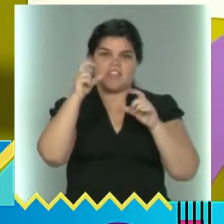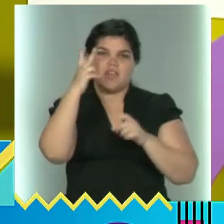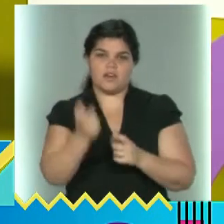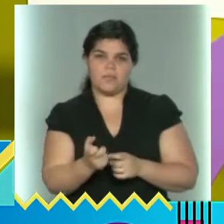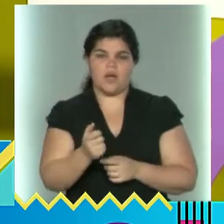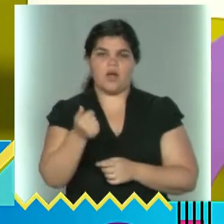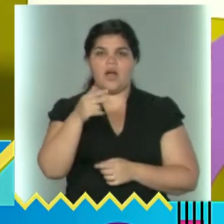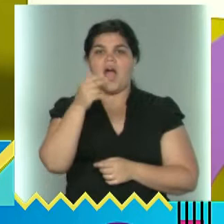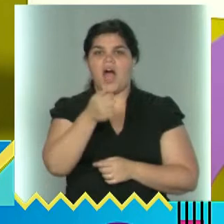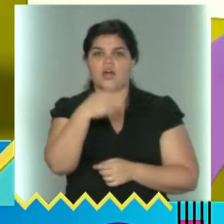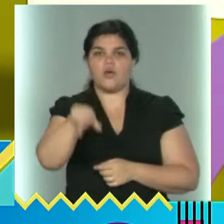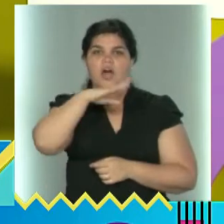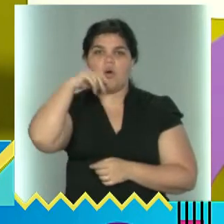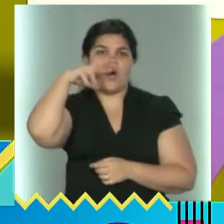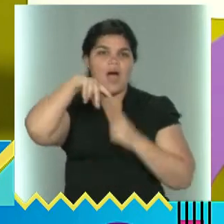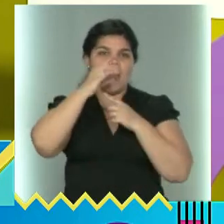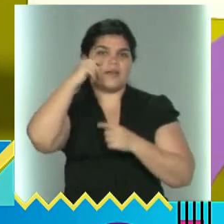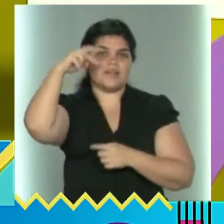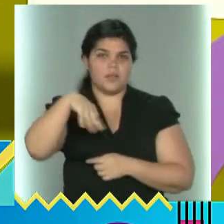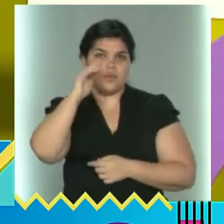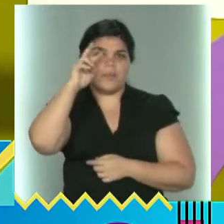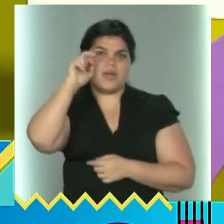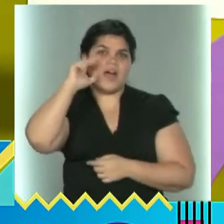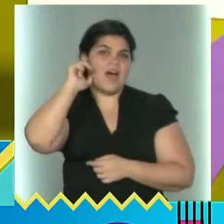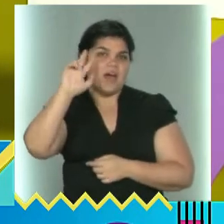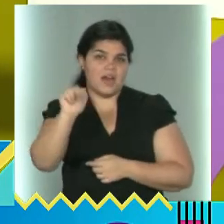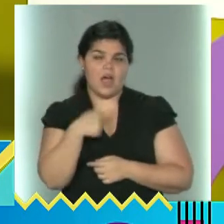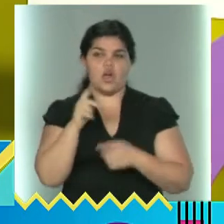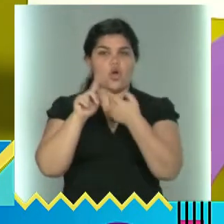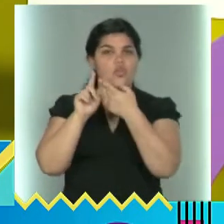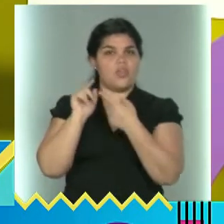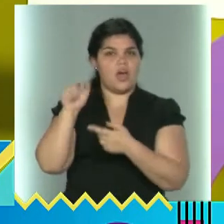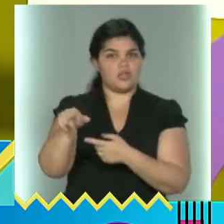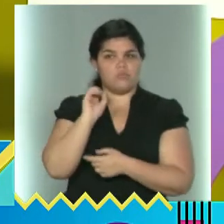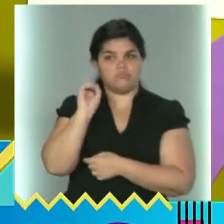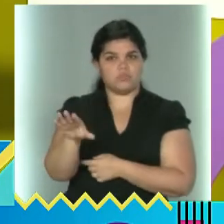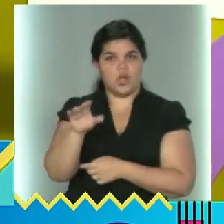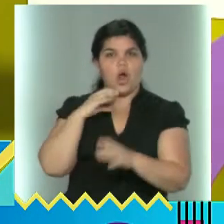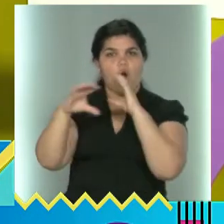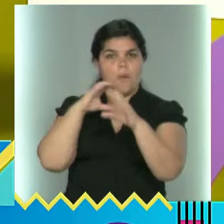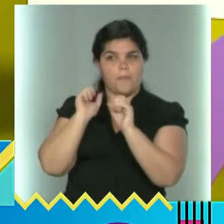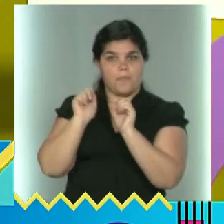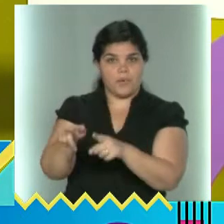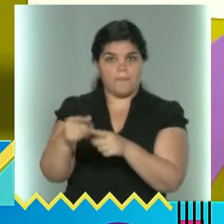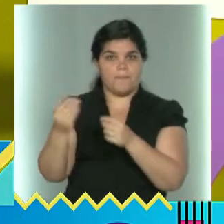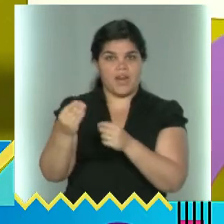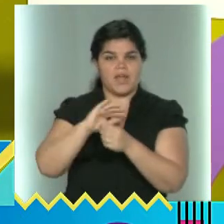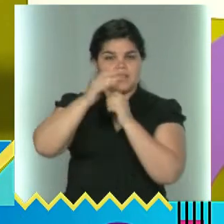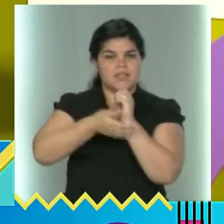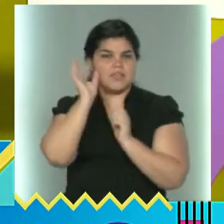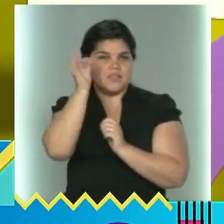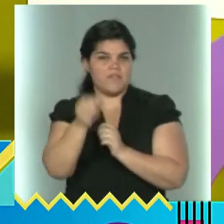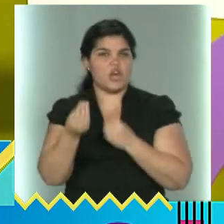Vergara, ¿sí? Para quienes se quieran contactar con él por las prótesis, ¿sí? Que le puedan mandar, comunicarse con él para saber cómo pueden hacerse de